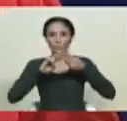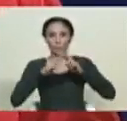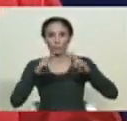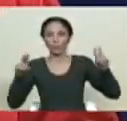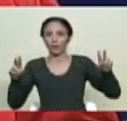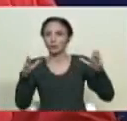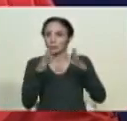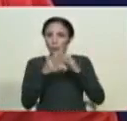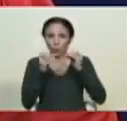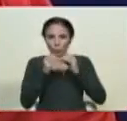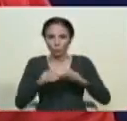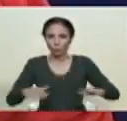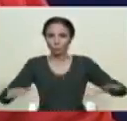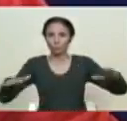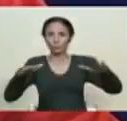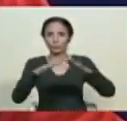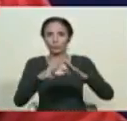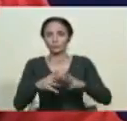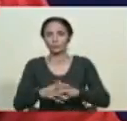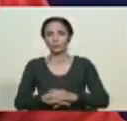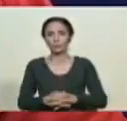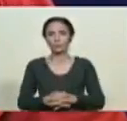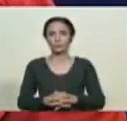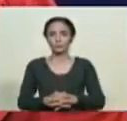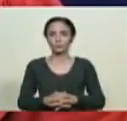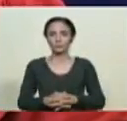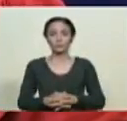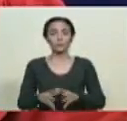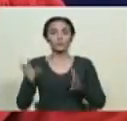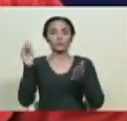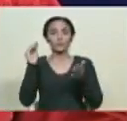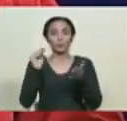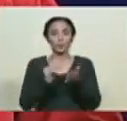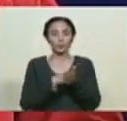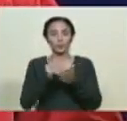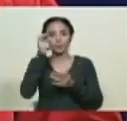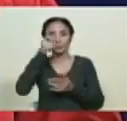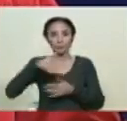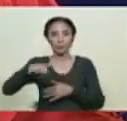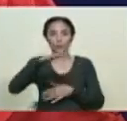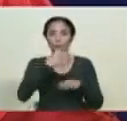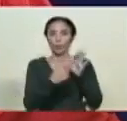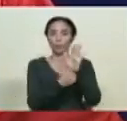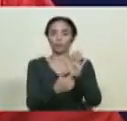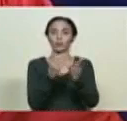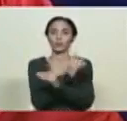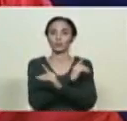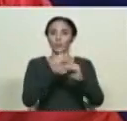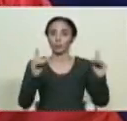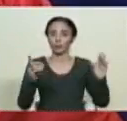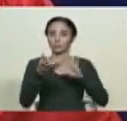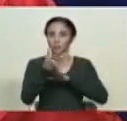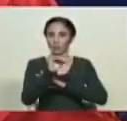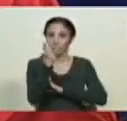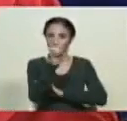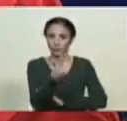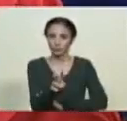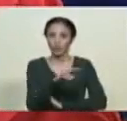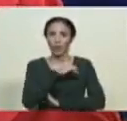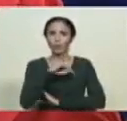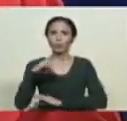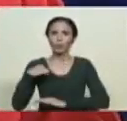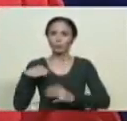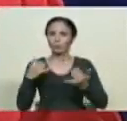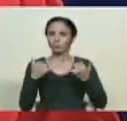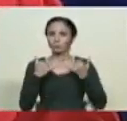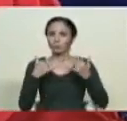la tranquilidad y sobre todo, otra vez, el pueblo en una demostración cívica. Ese pueblo nuestro